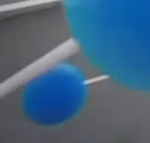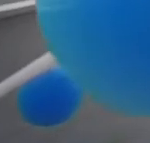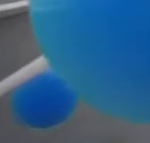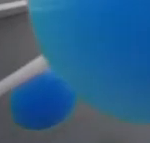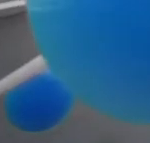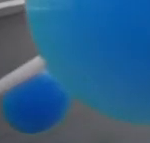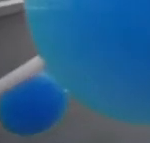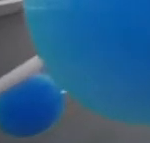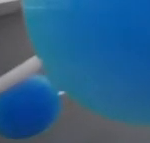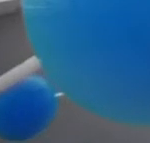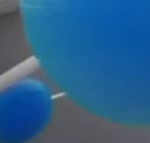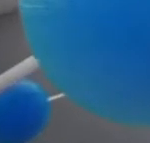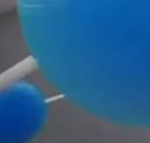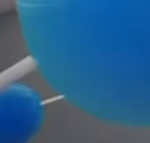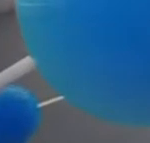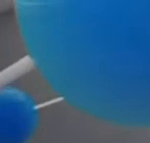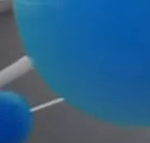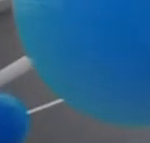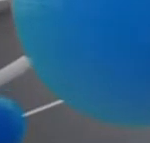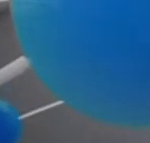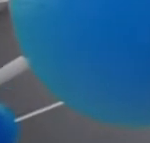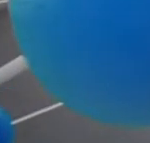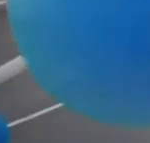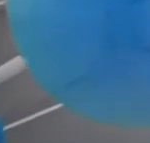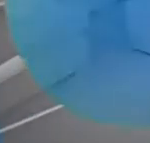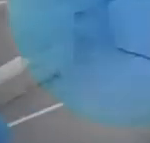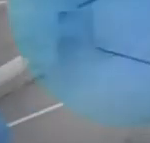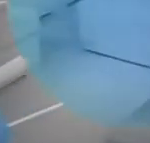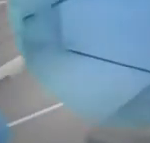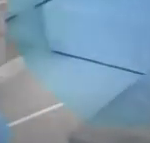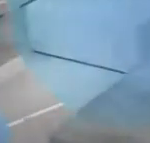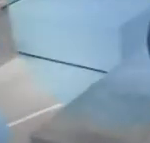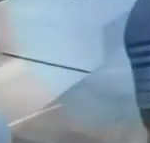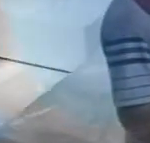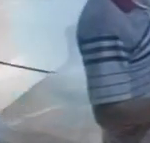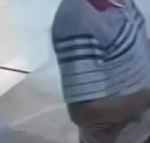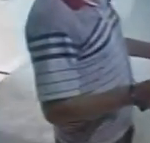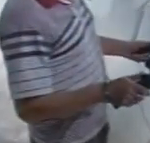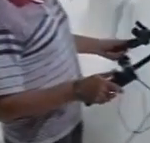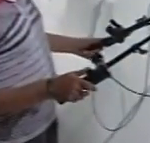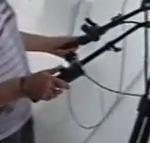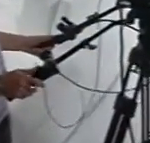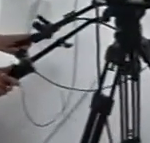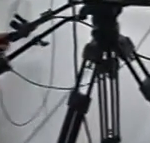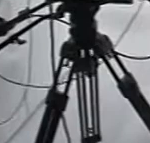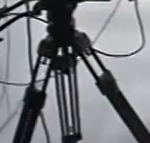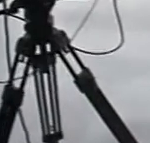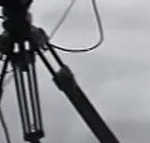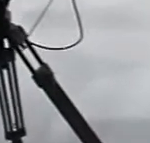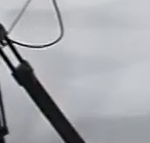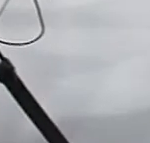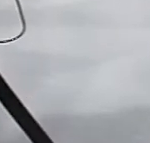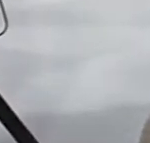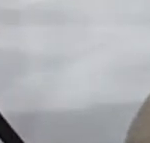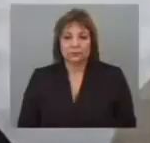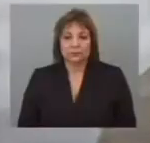Y Le damos la buenas noches y la bienvenida a Mabel